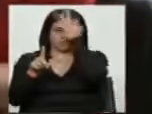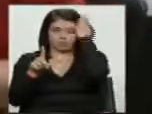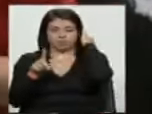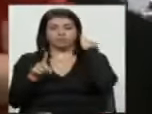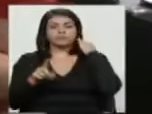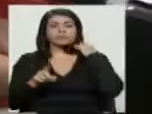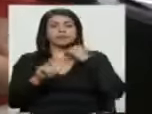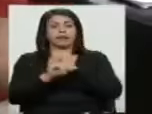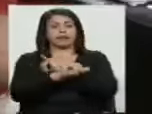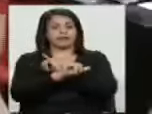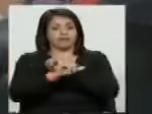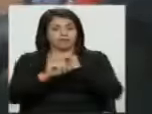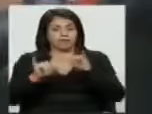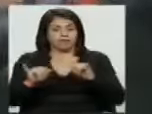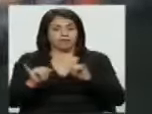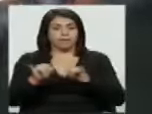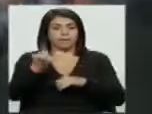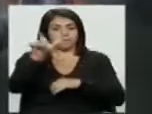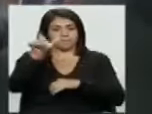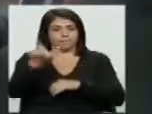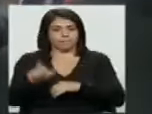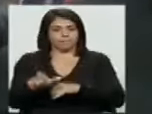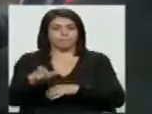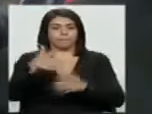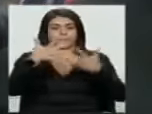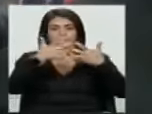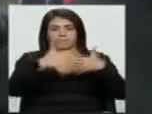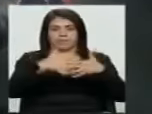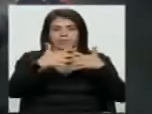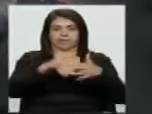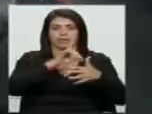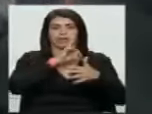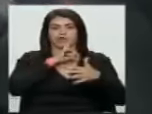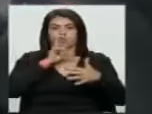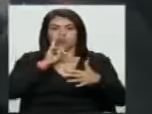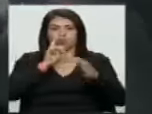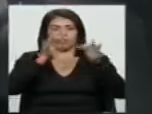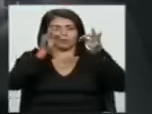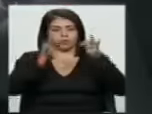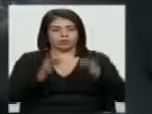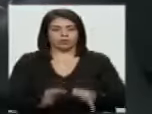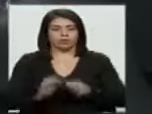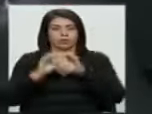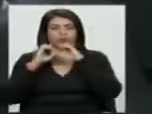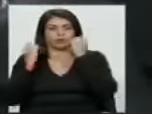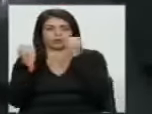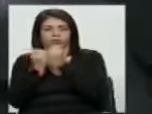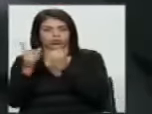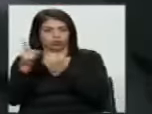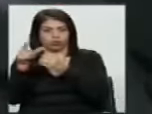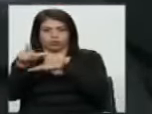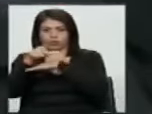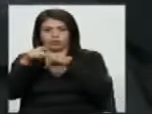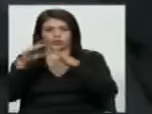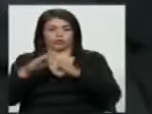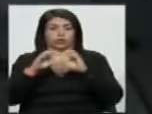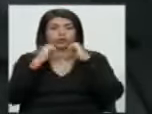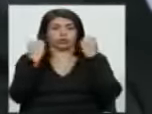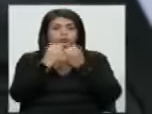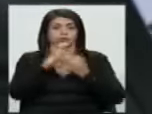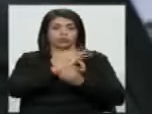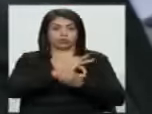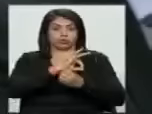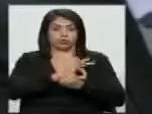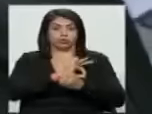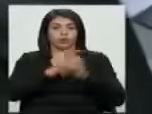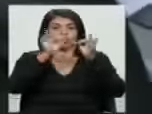26. Una vez obtenida la personalidad jurídica, las organizaciones no gubernamentales y organizaciones sociales sin fines de lucro